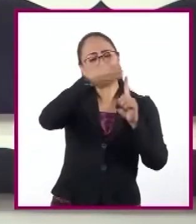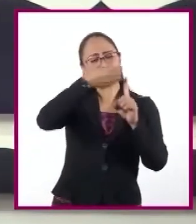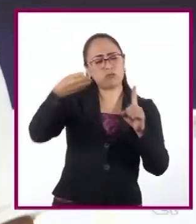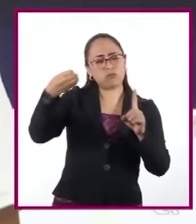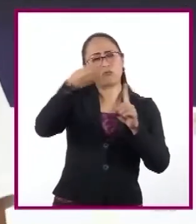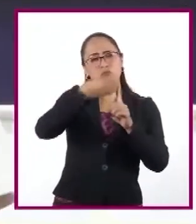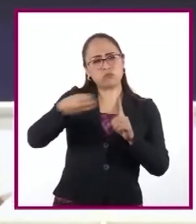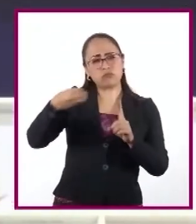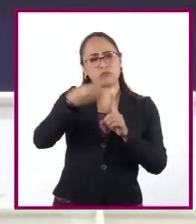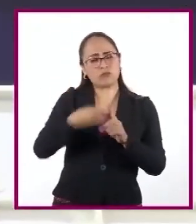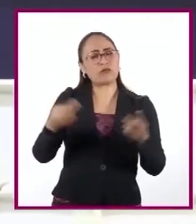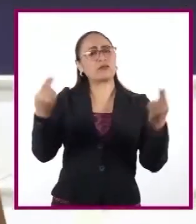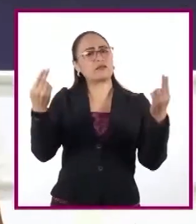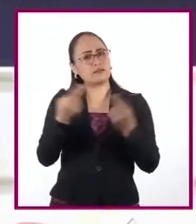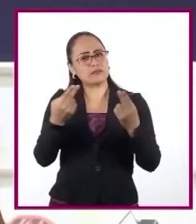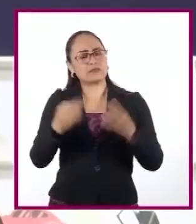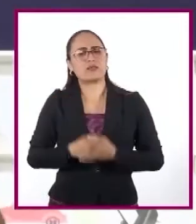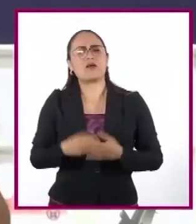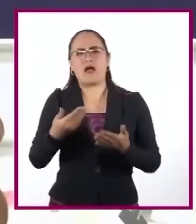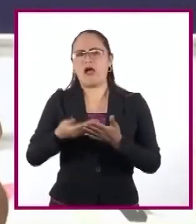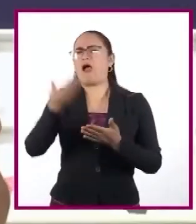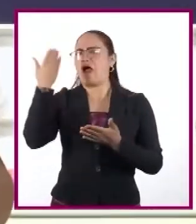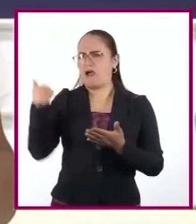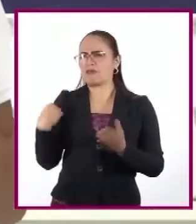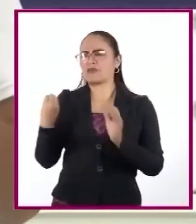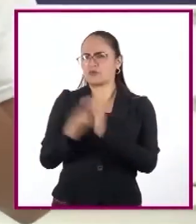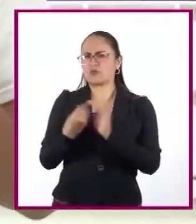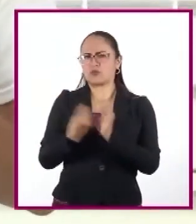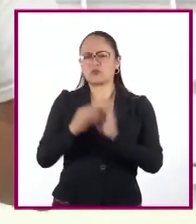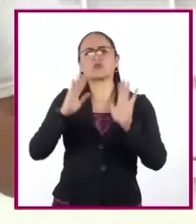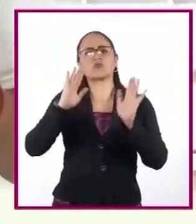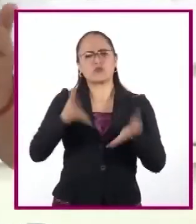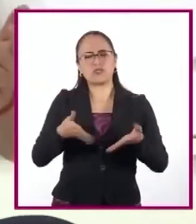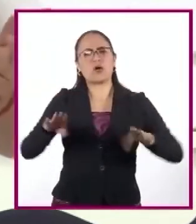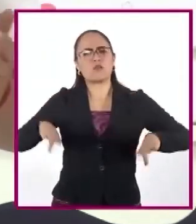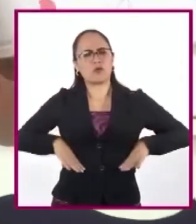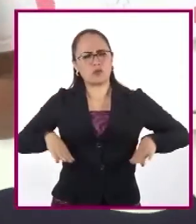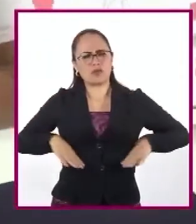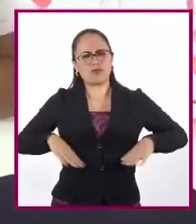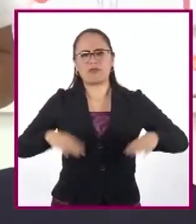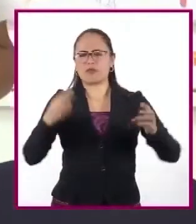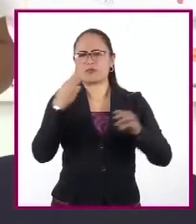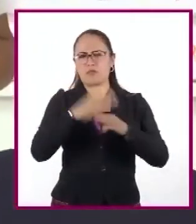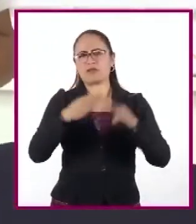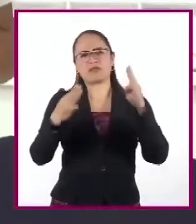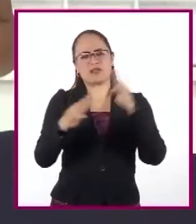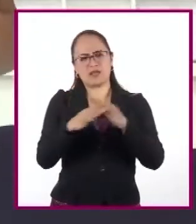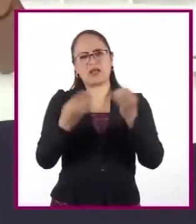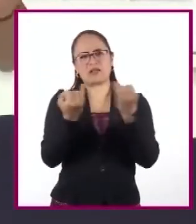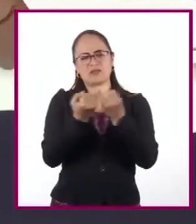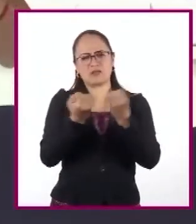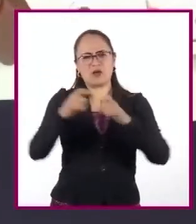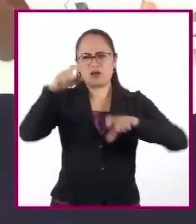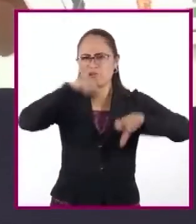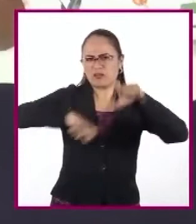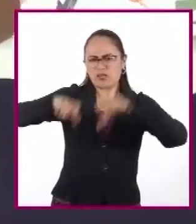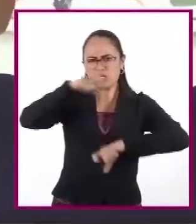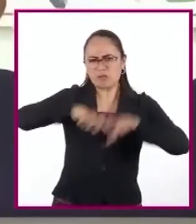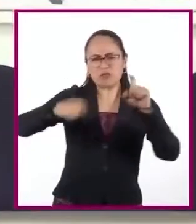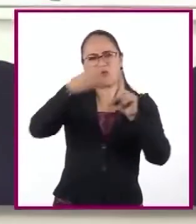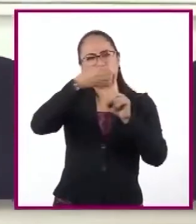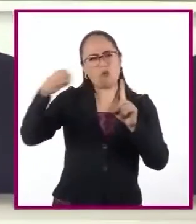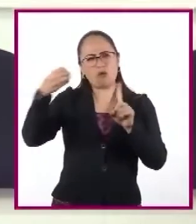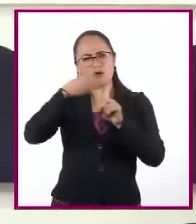aprender. en sesiones anteriores identificaron las propiedades de los materiales y los elementos, la organización y